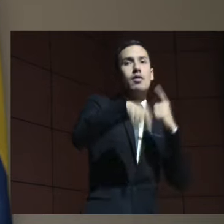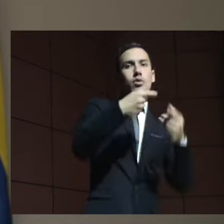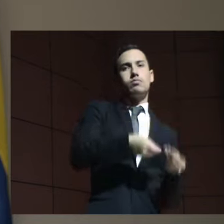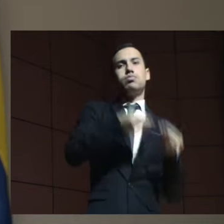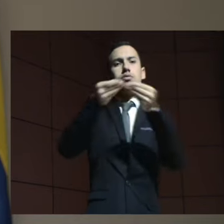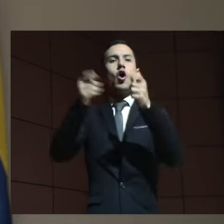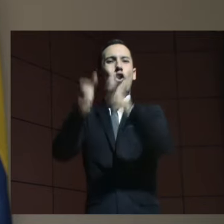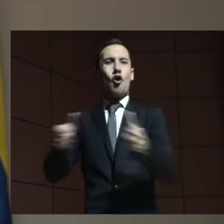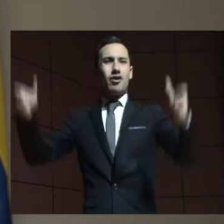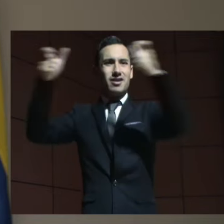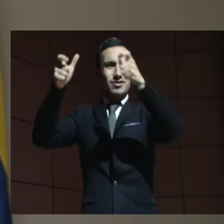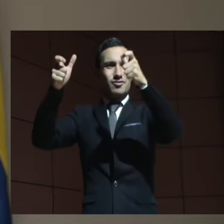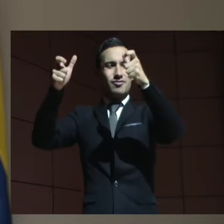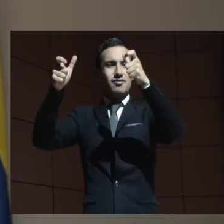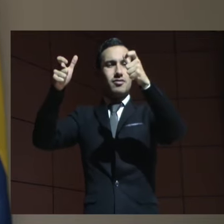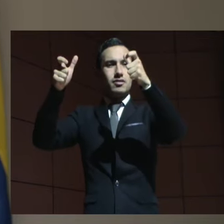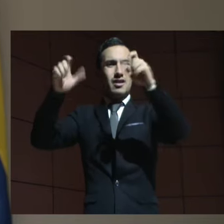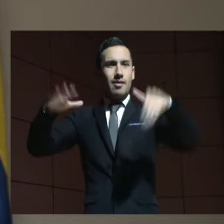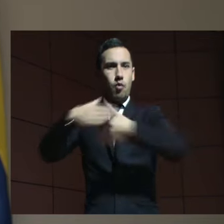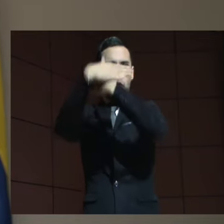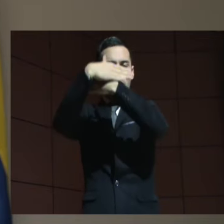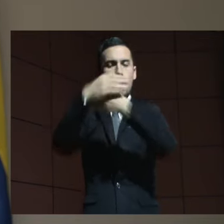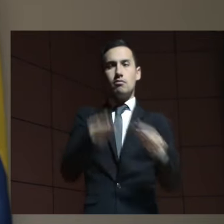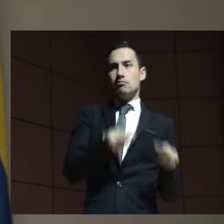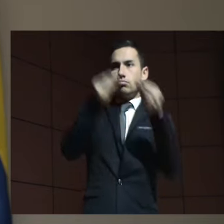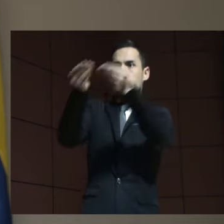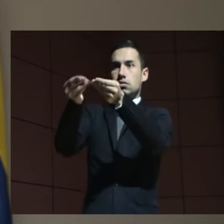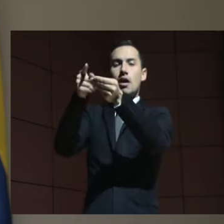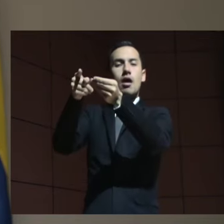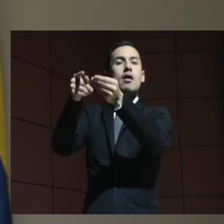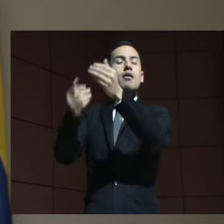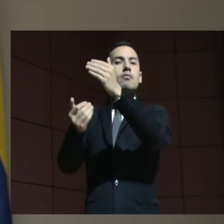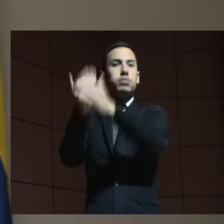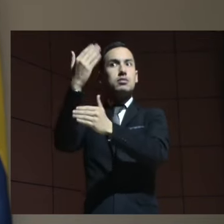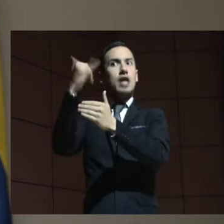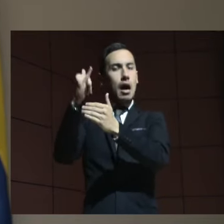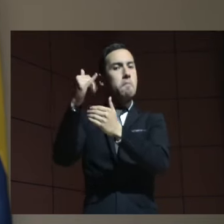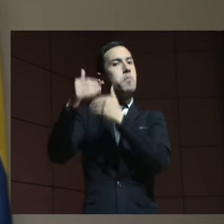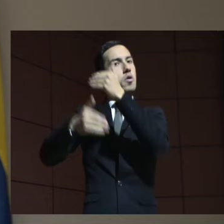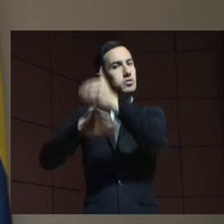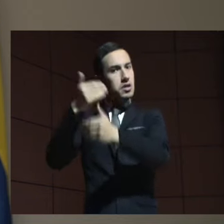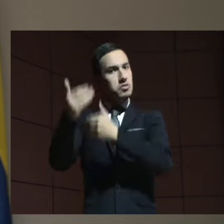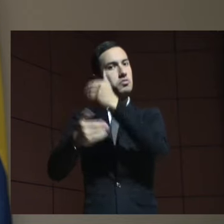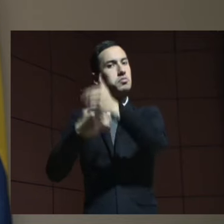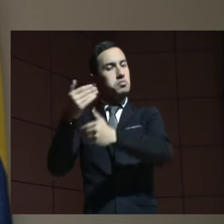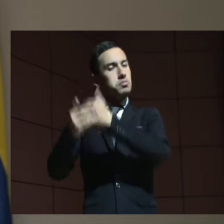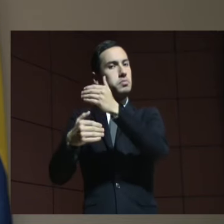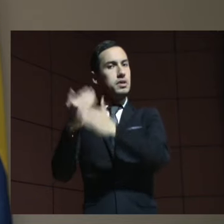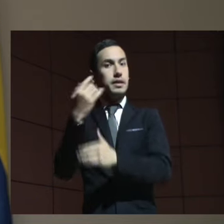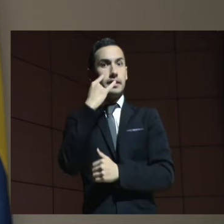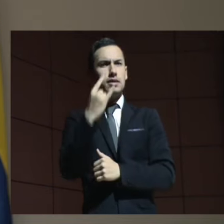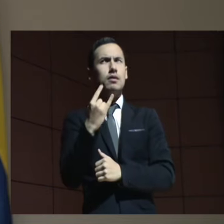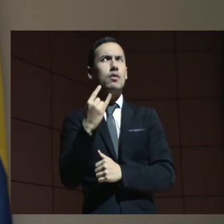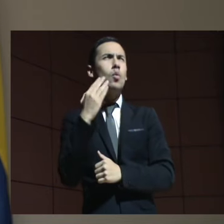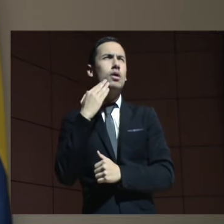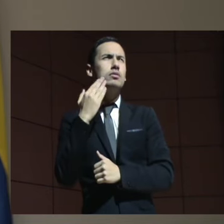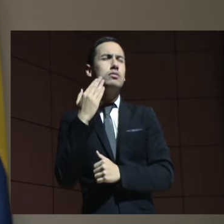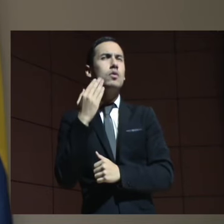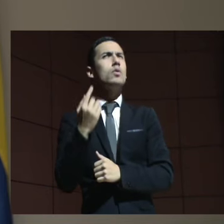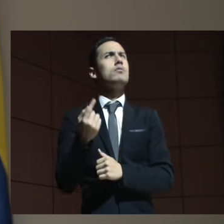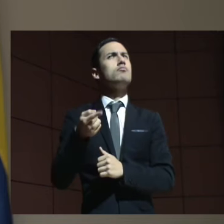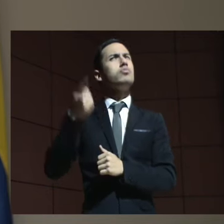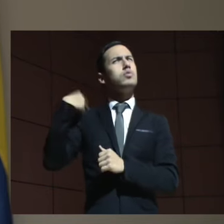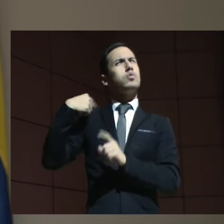al Congreso de la República, con quien también hemos iniciado un proceso muy interesante.